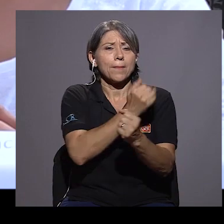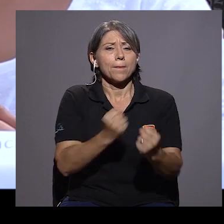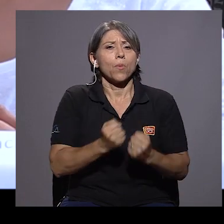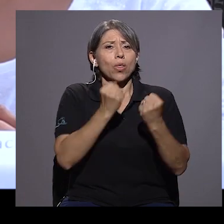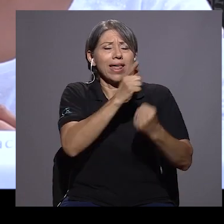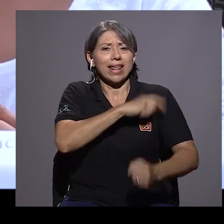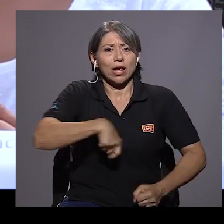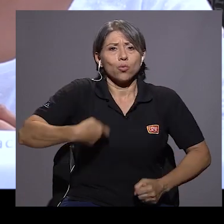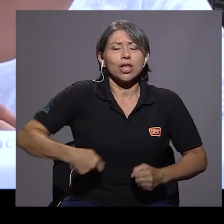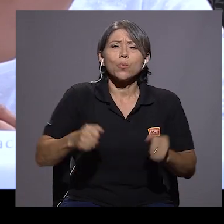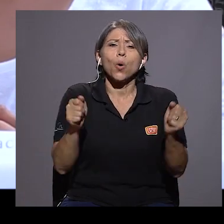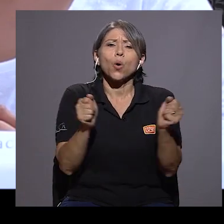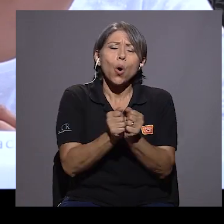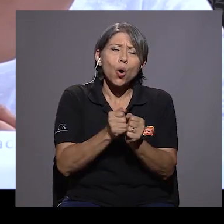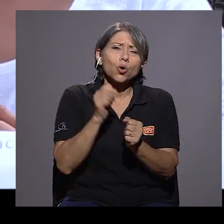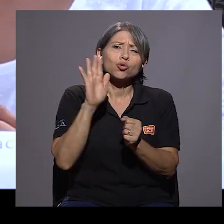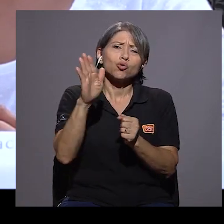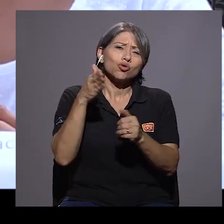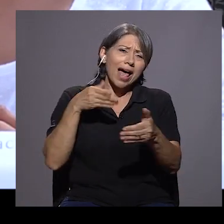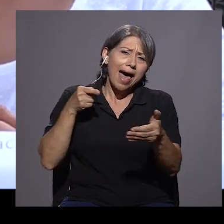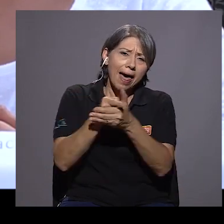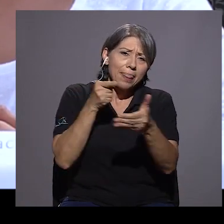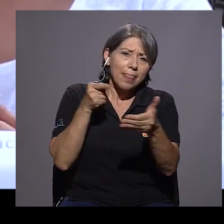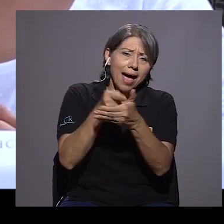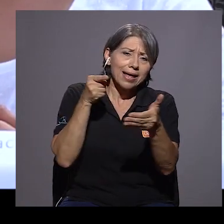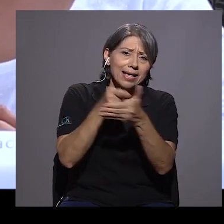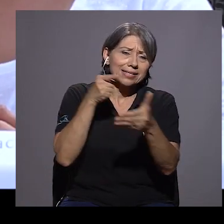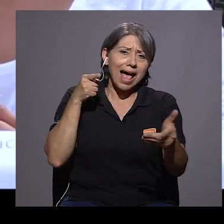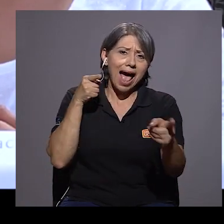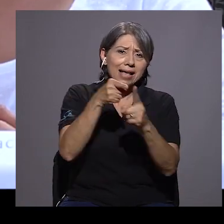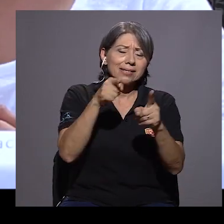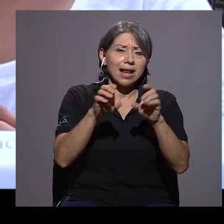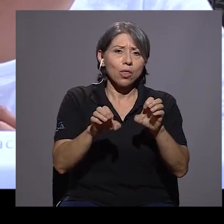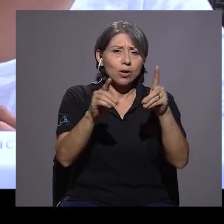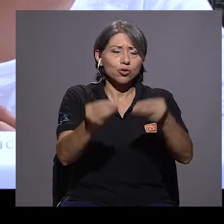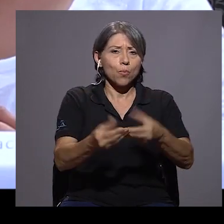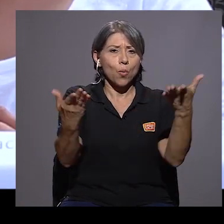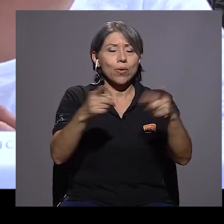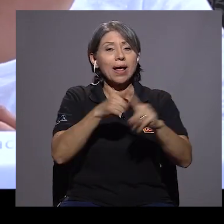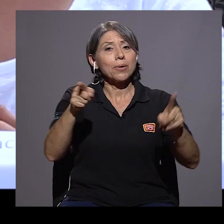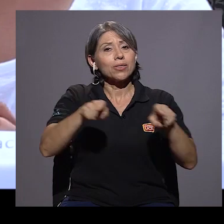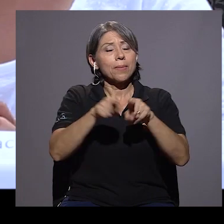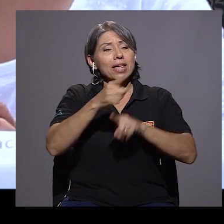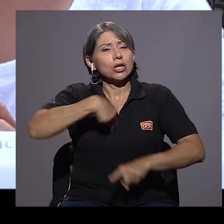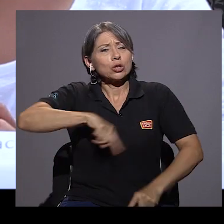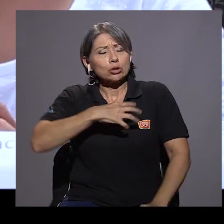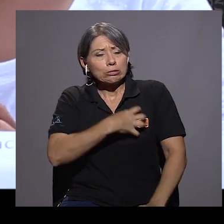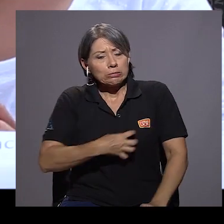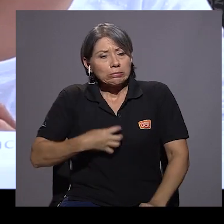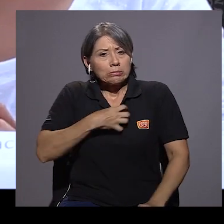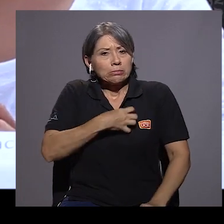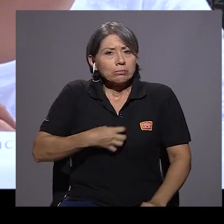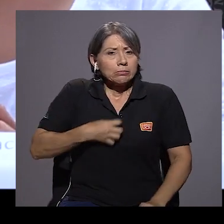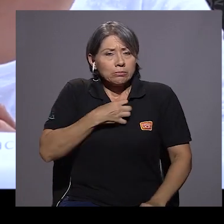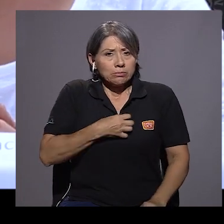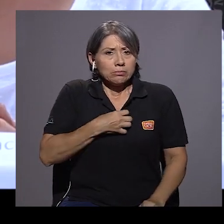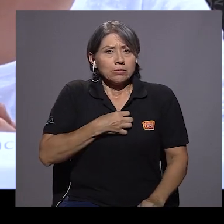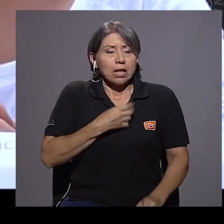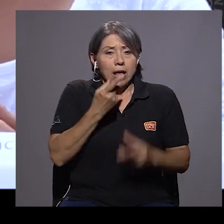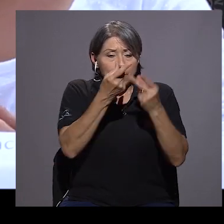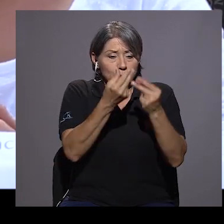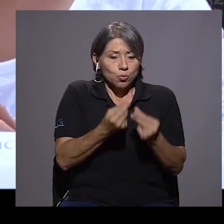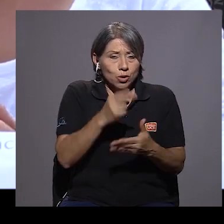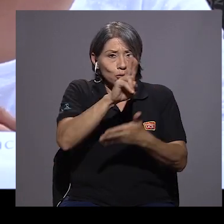es tanto con el Poder Ejecutivo y con sus ataques sistemáticos hacia la educación pública, pero también es una